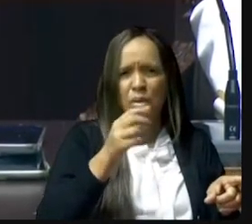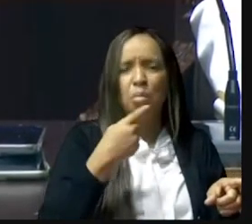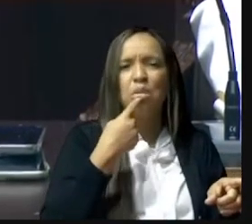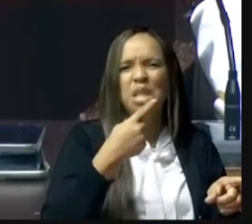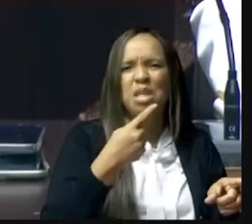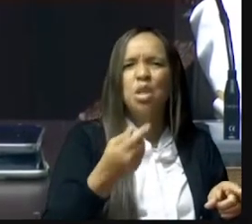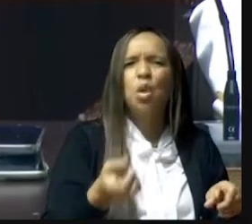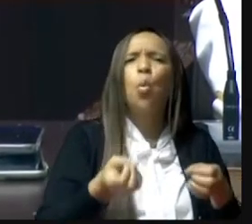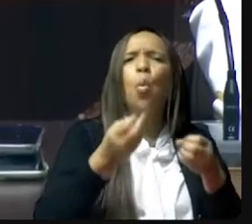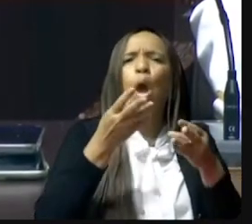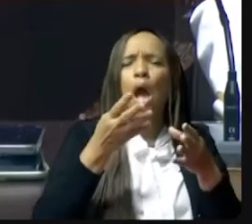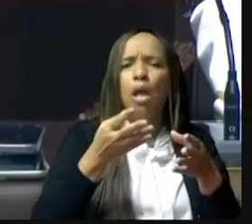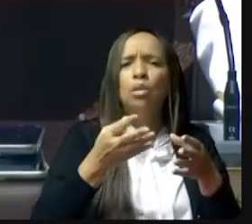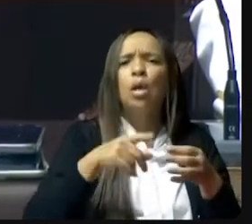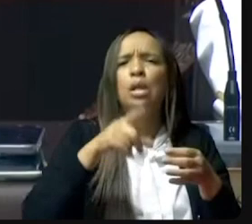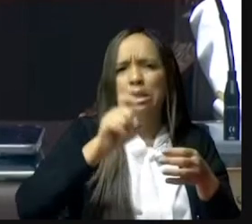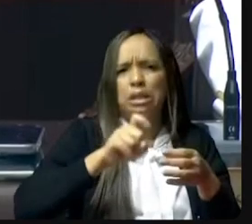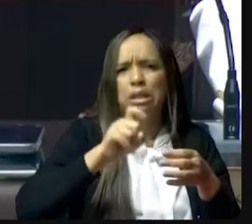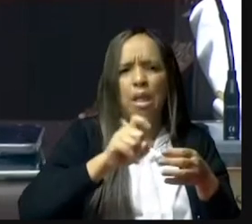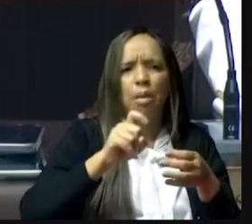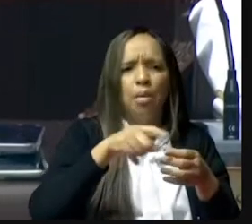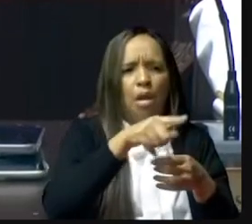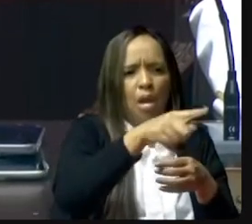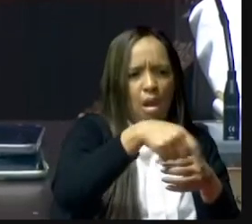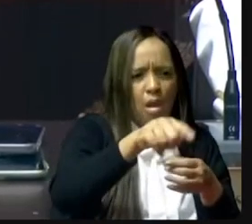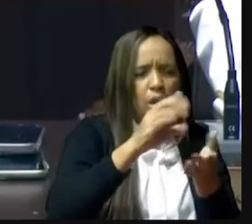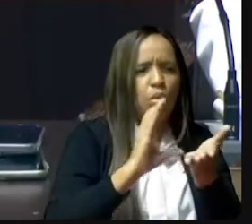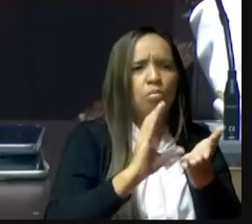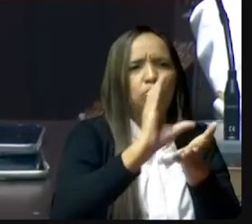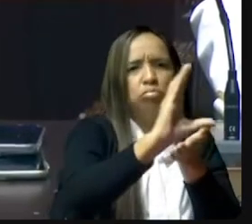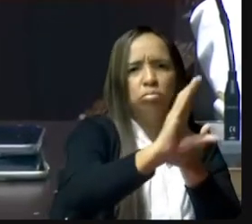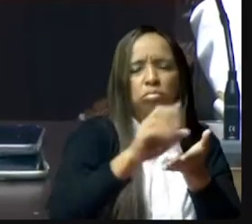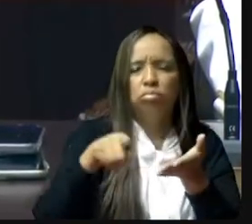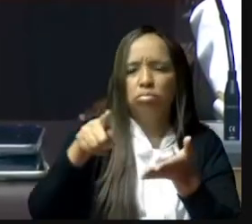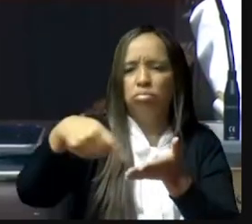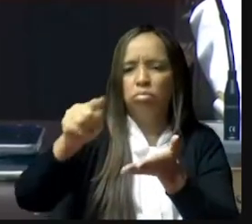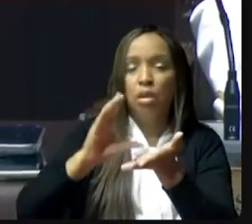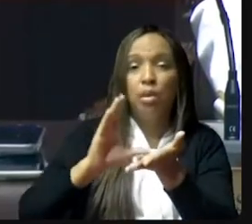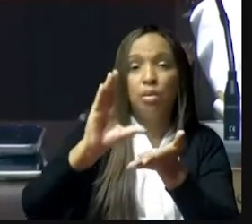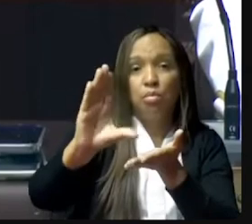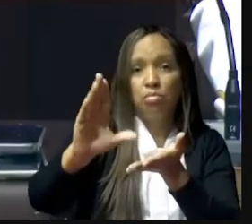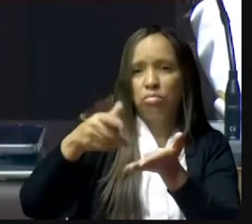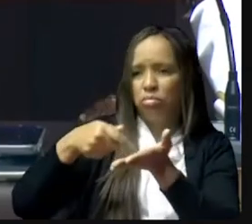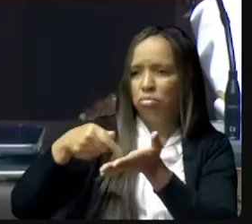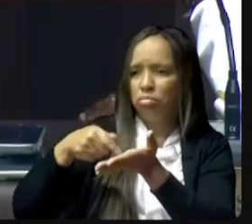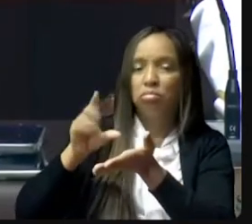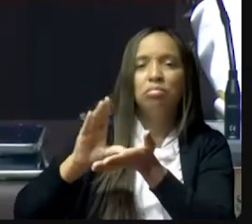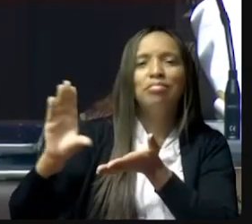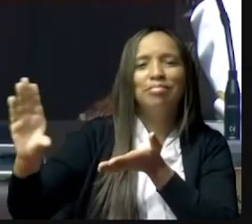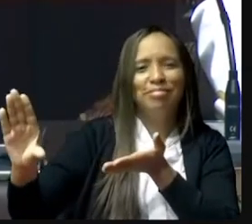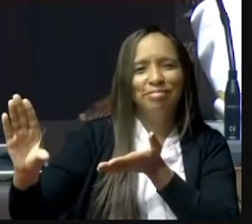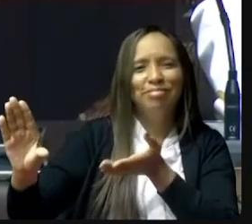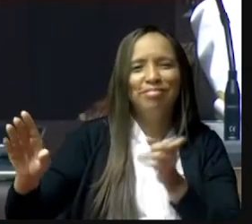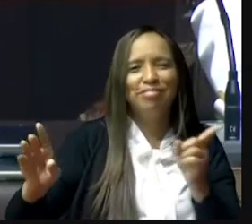rescató ojo con esto colega como decía máximo Castro